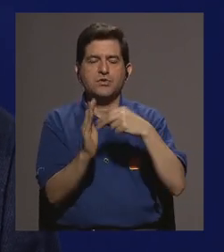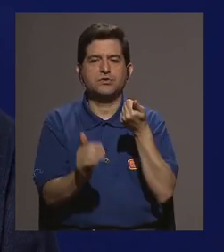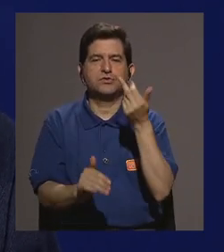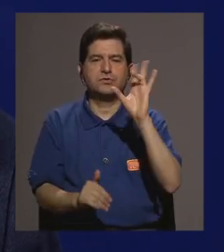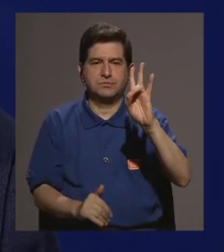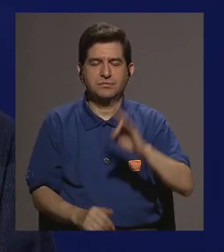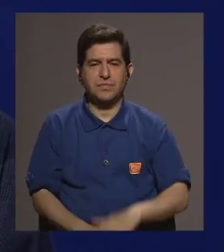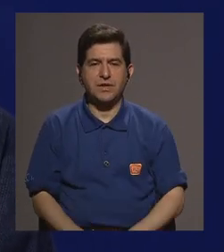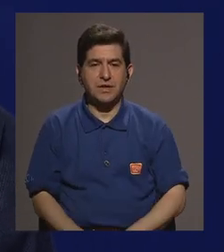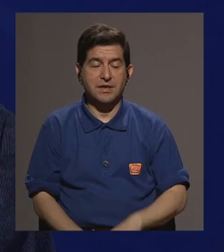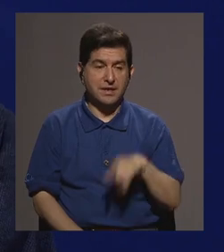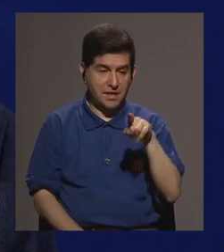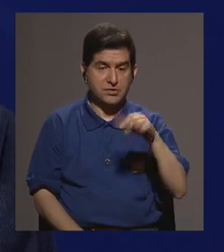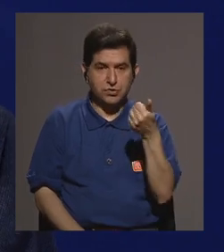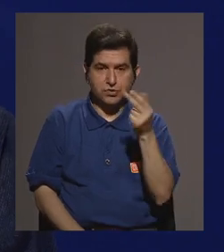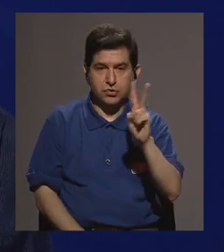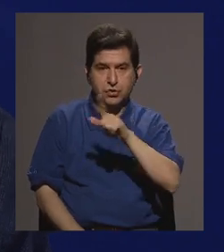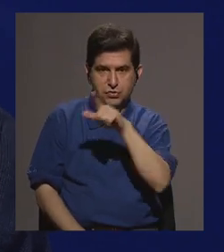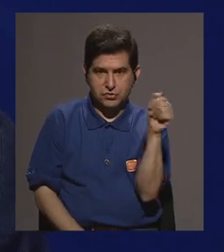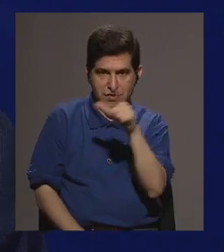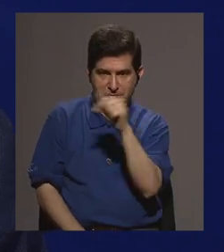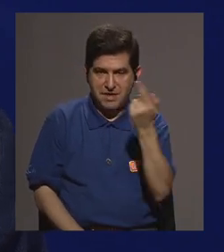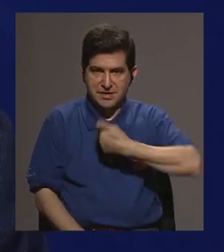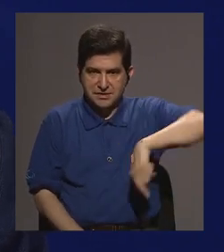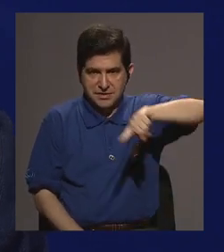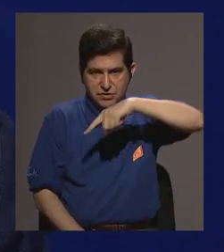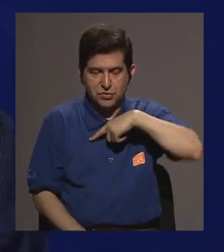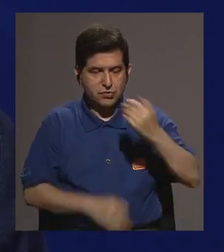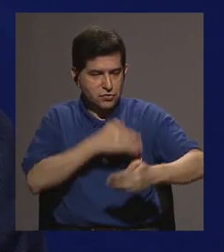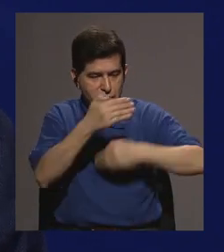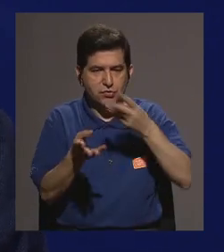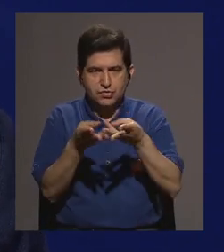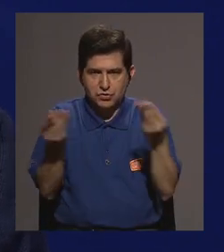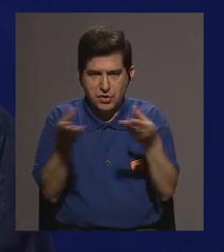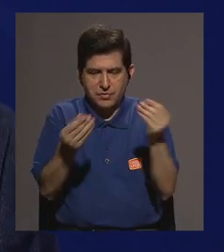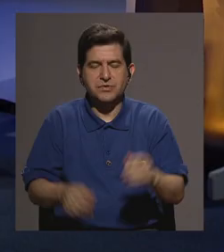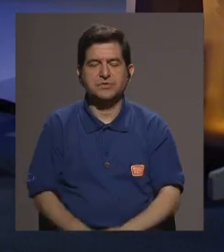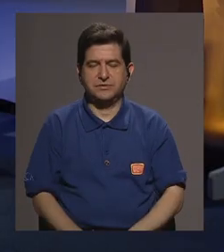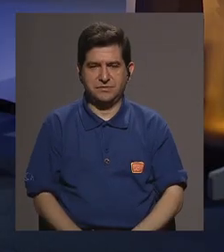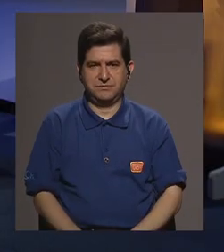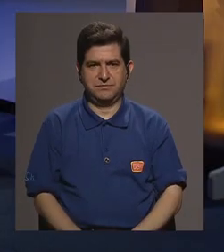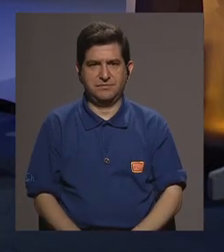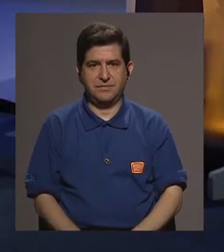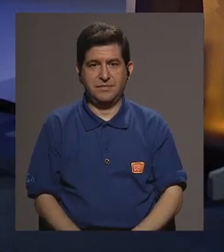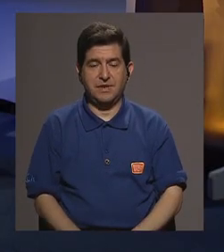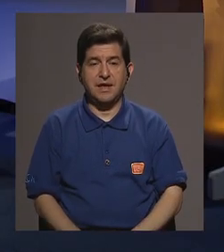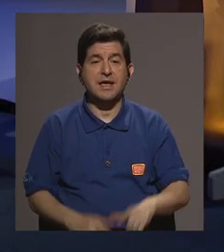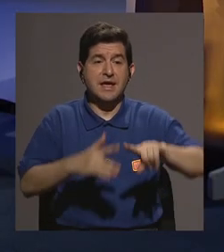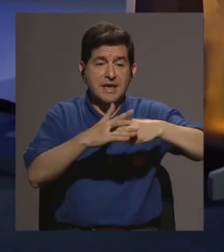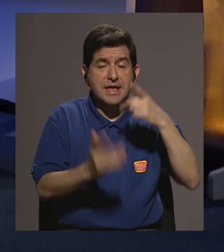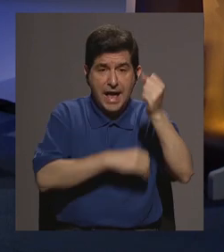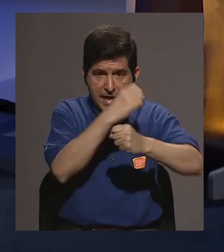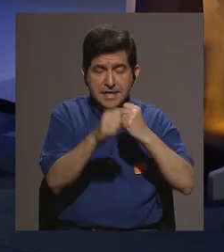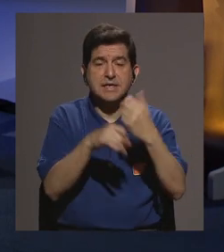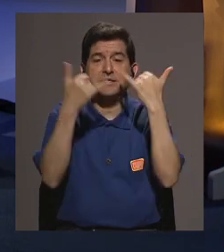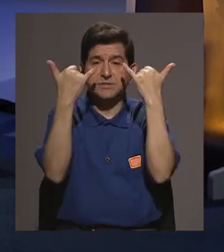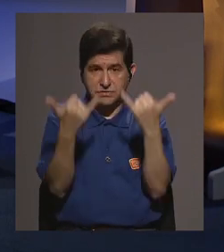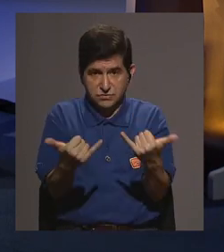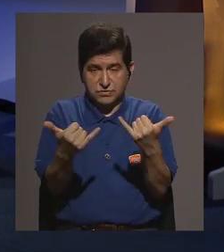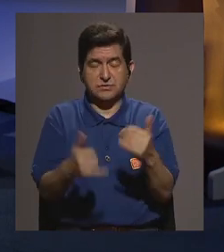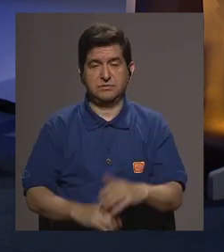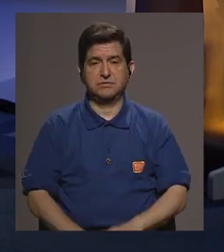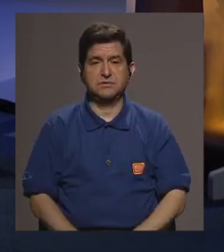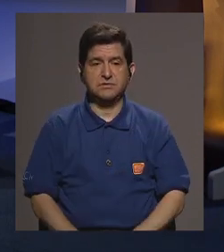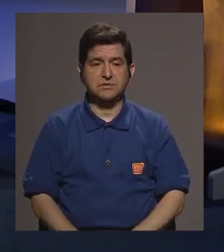2017 absolutamente sus 12 meses estuvimos en construcción fue el año de la producción y principios de este año fue